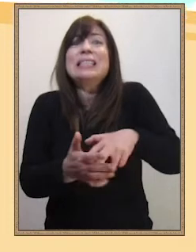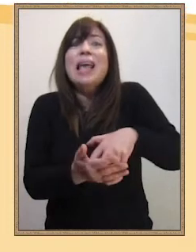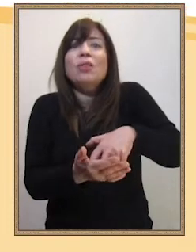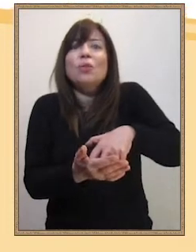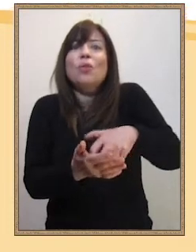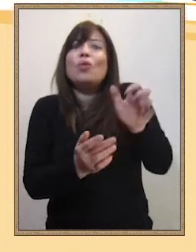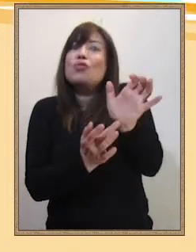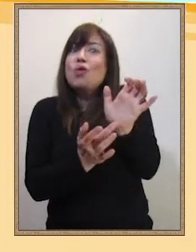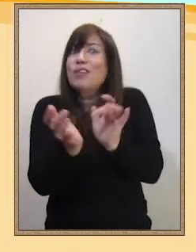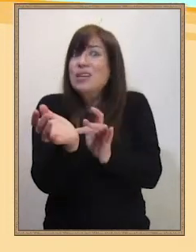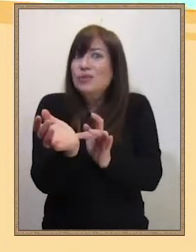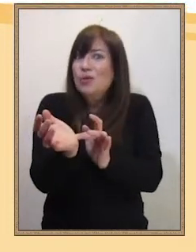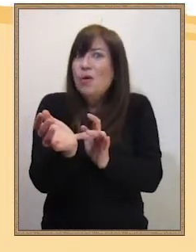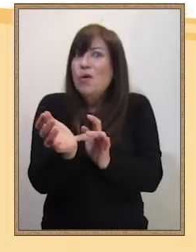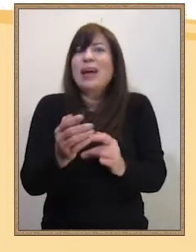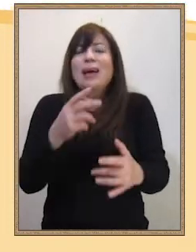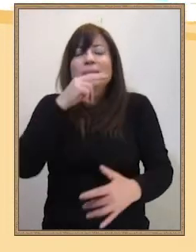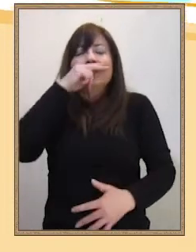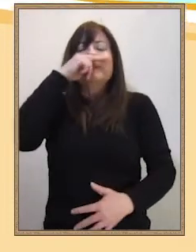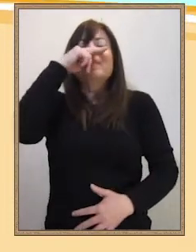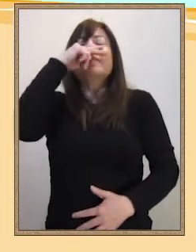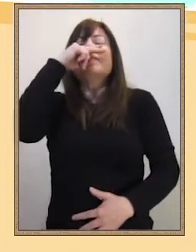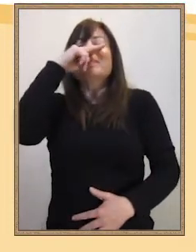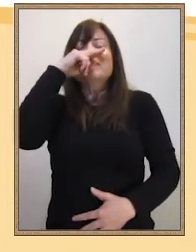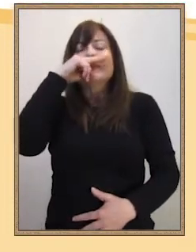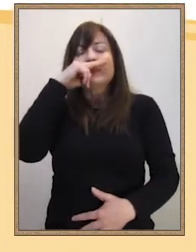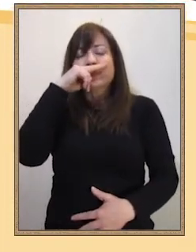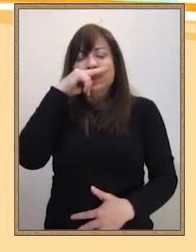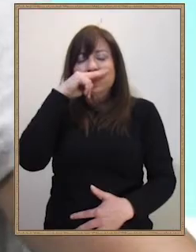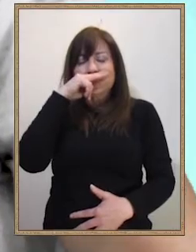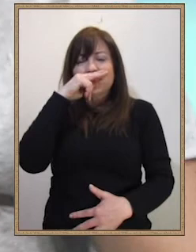voy a inhalar y exhalar.